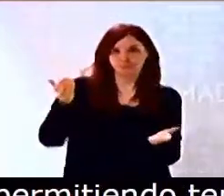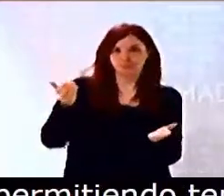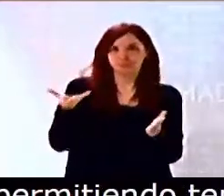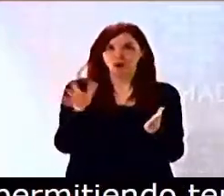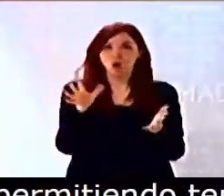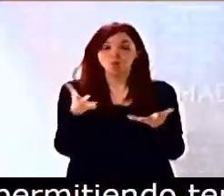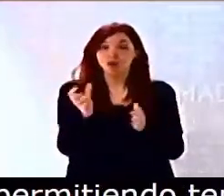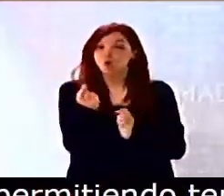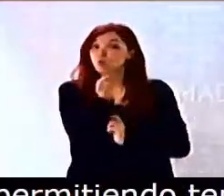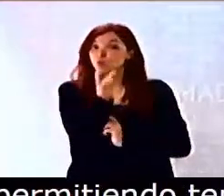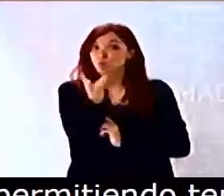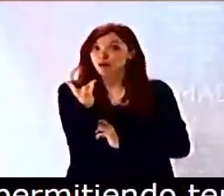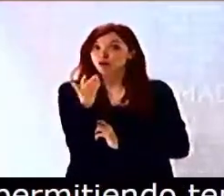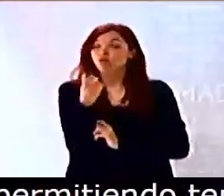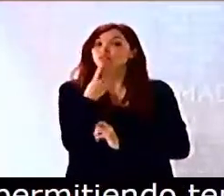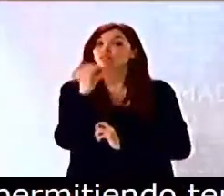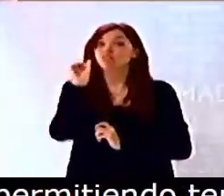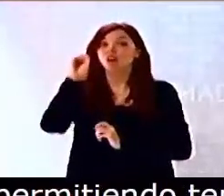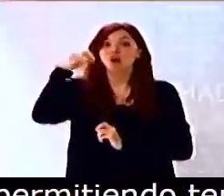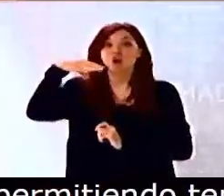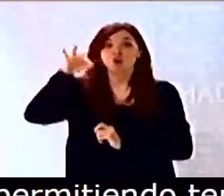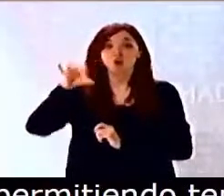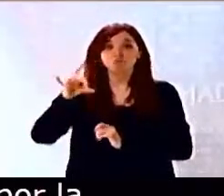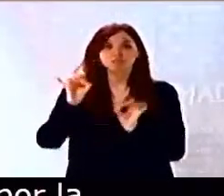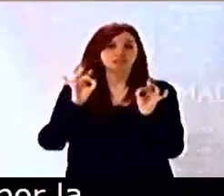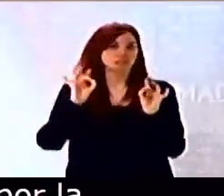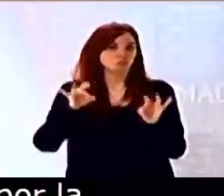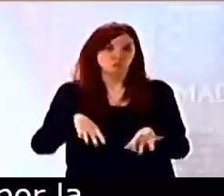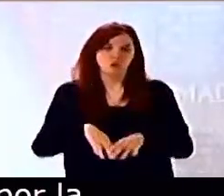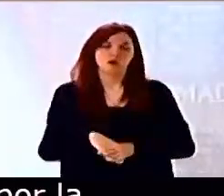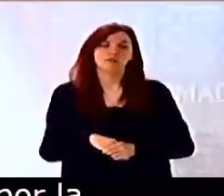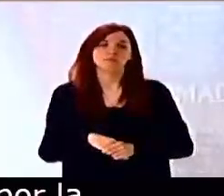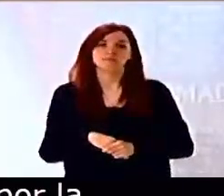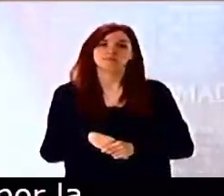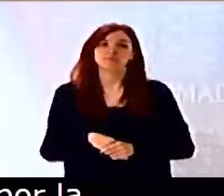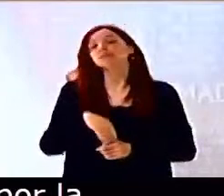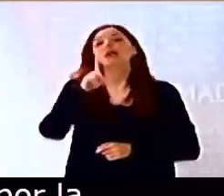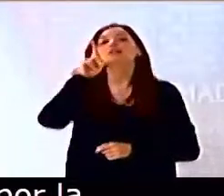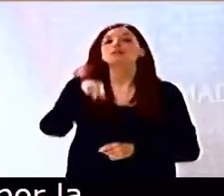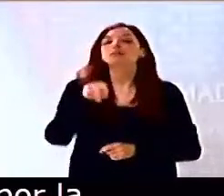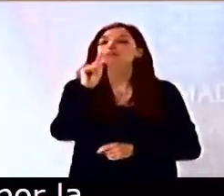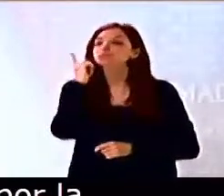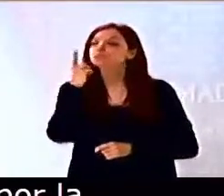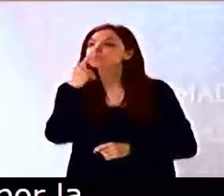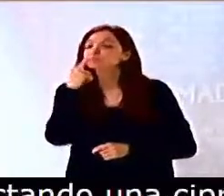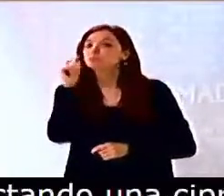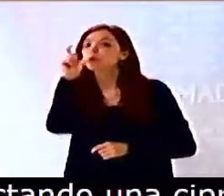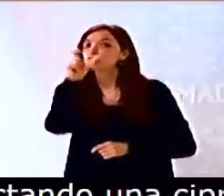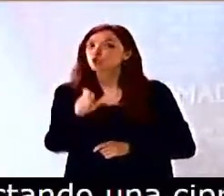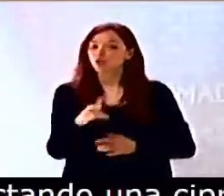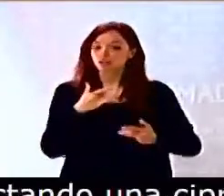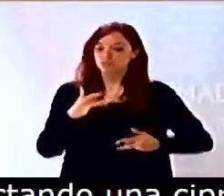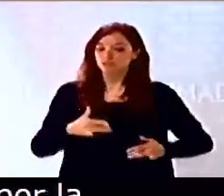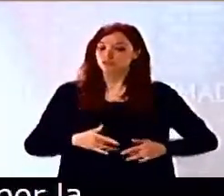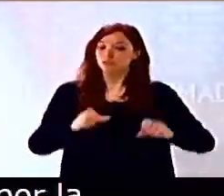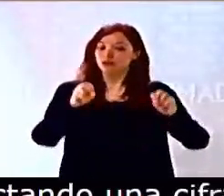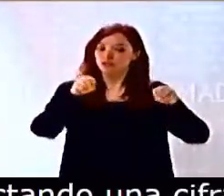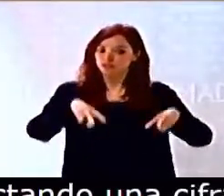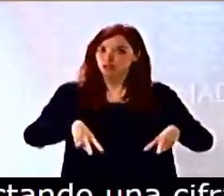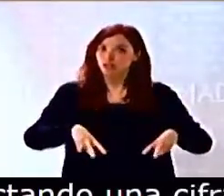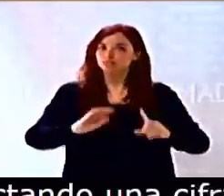Mundial de la Salud, a que estemos detectando una cifra de asintomáticos muy importantes,